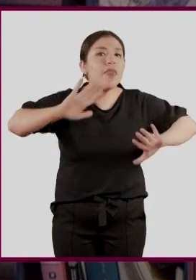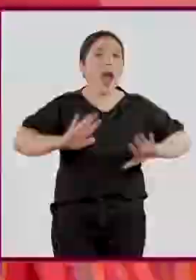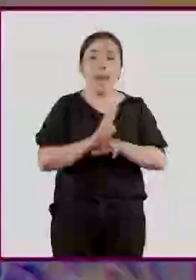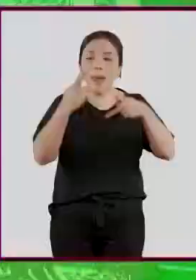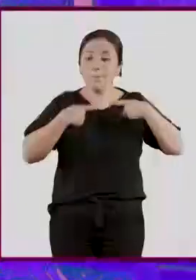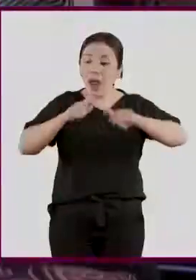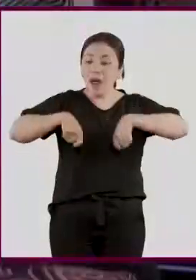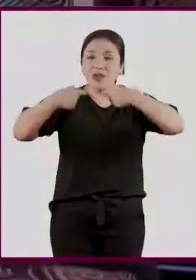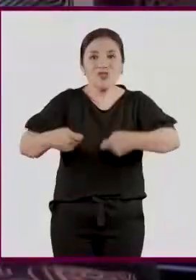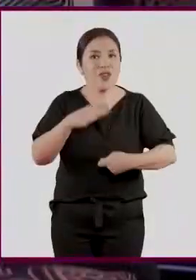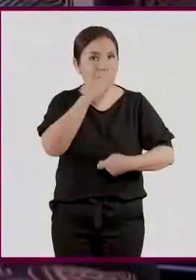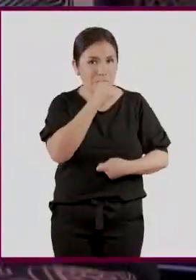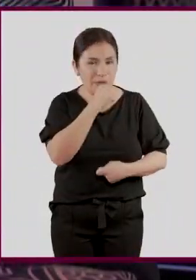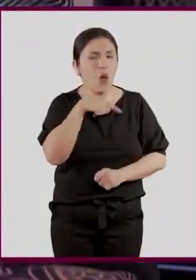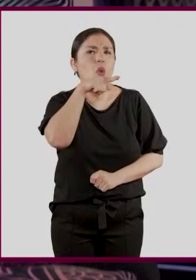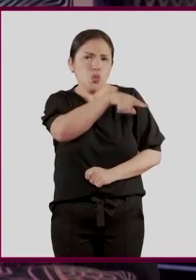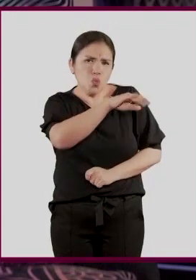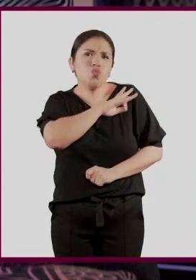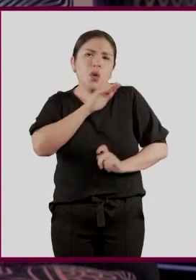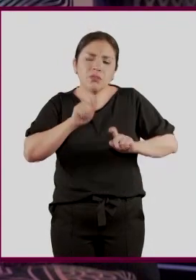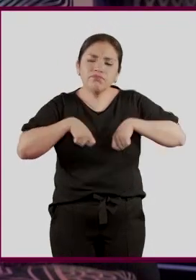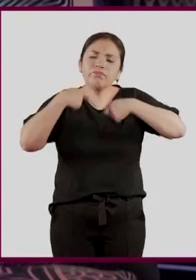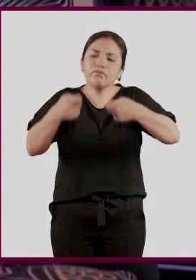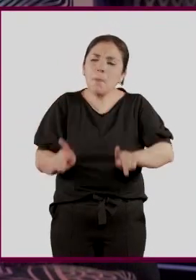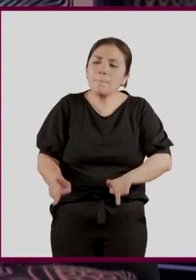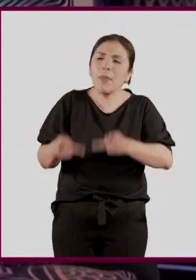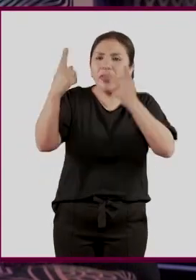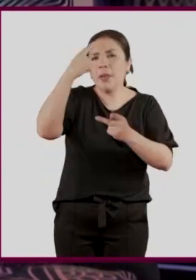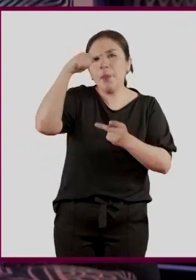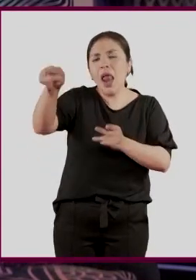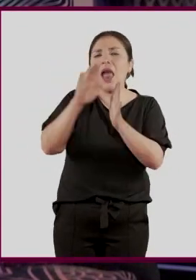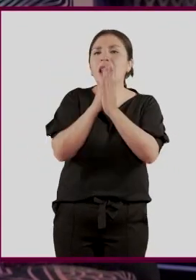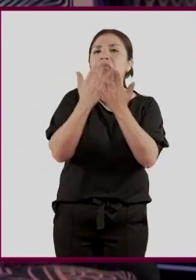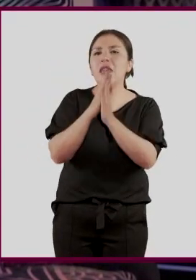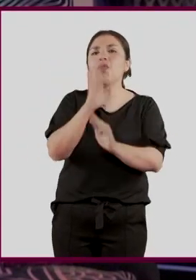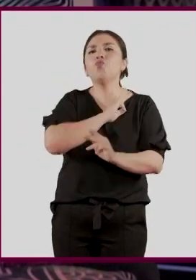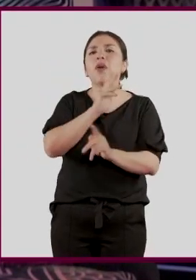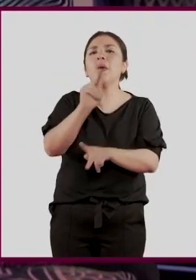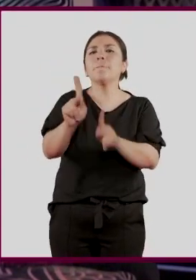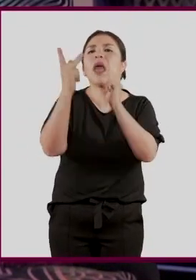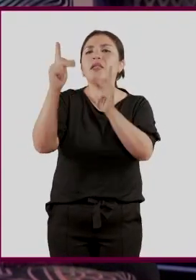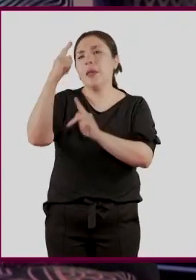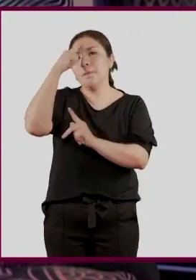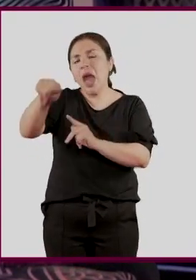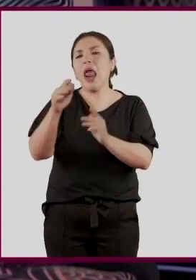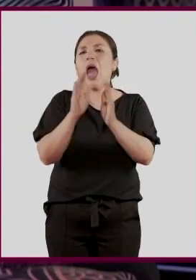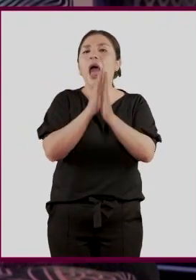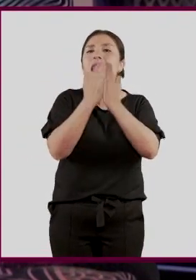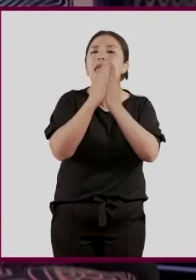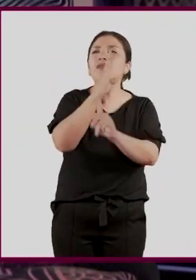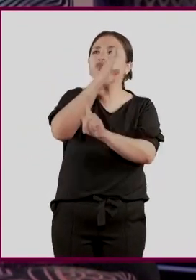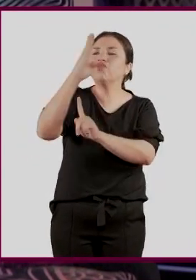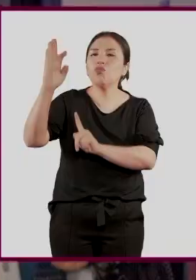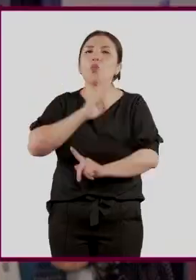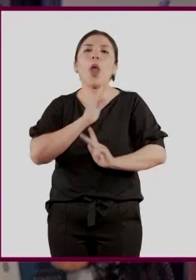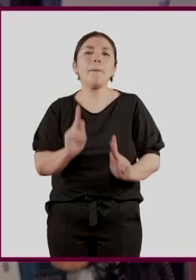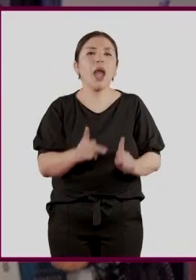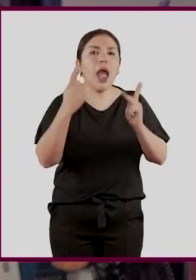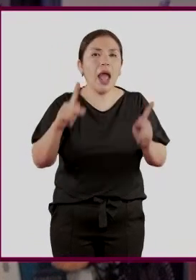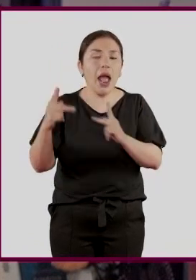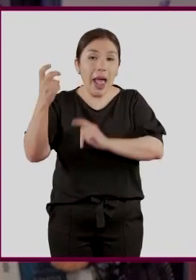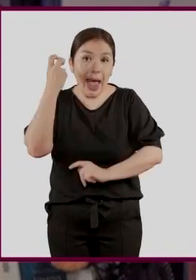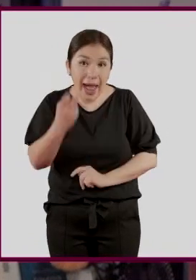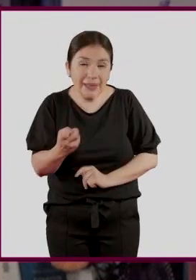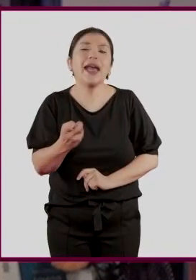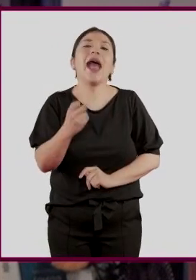intransferible. Pero tú puedes vender o ceder a una editorial el derecho patrimonial a publicar tu poema en una colección.